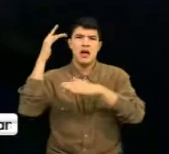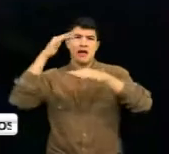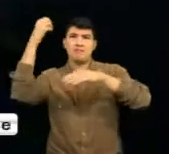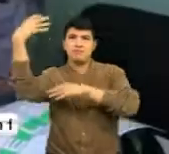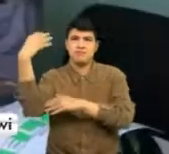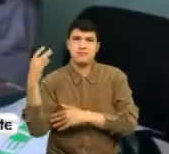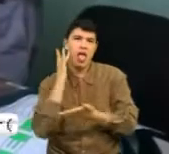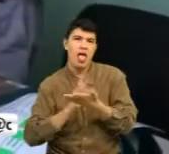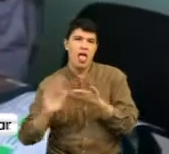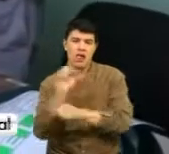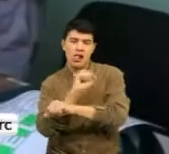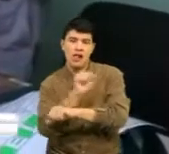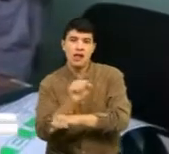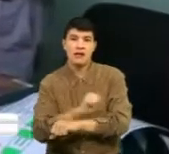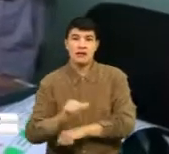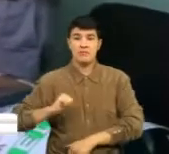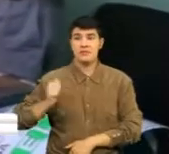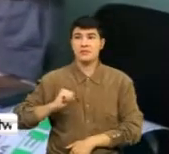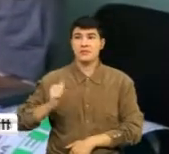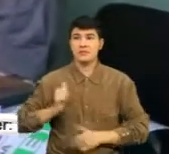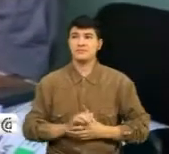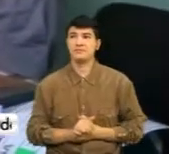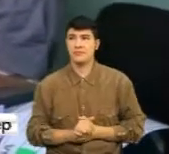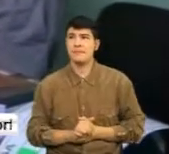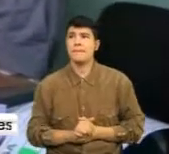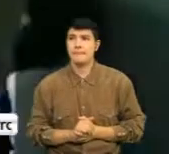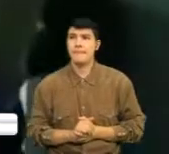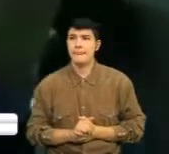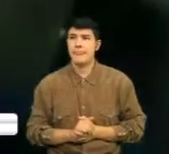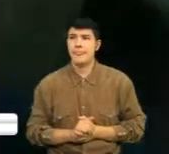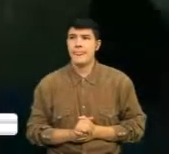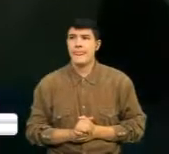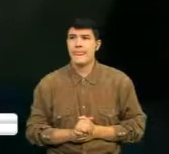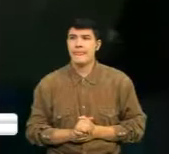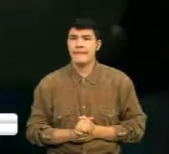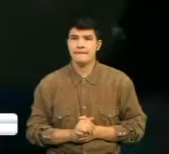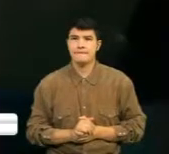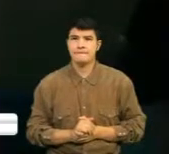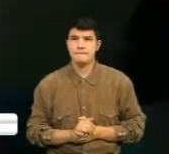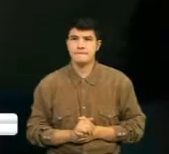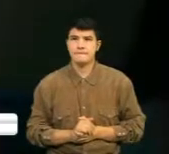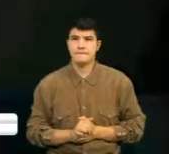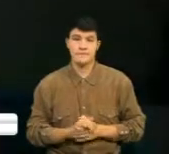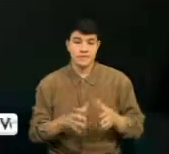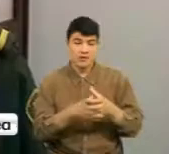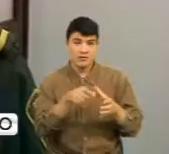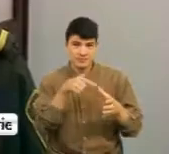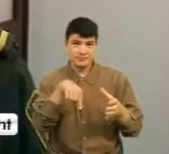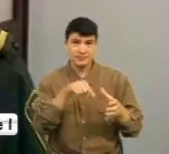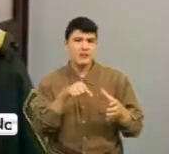las autoridades los descubrieron en momentos que salían a la calle a desarrollar sus oficios se dedican a actividades